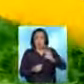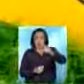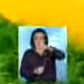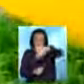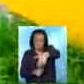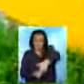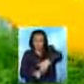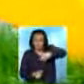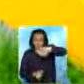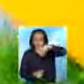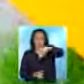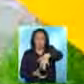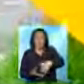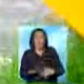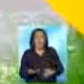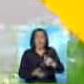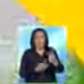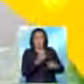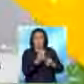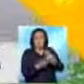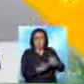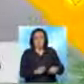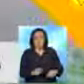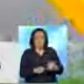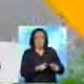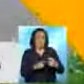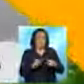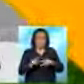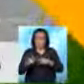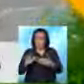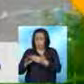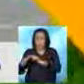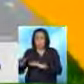su visita a varios pueblos inundados en Lambayeque.